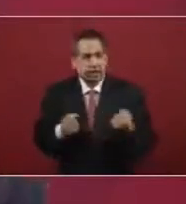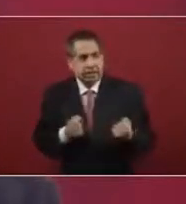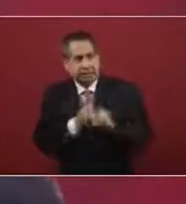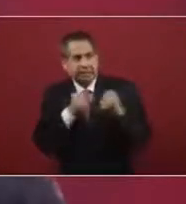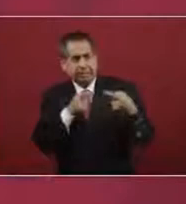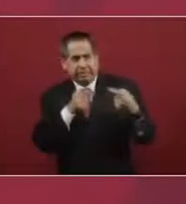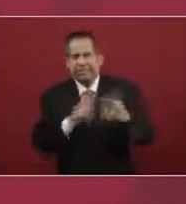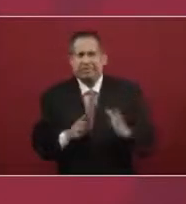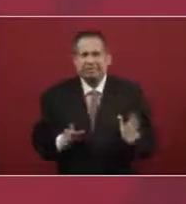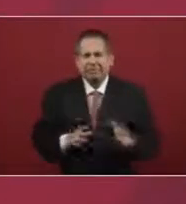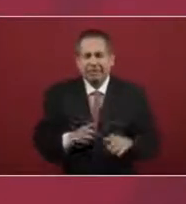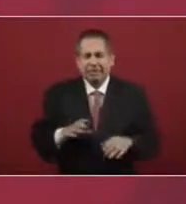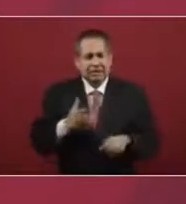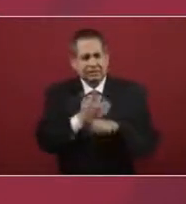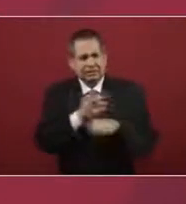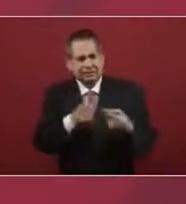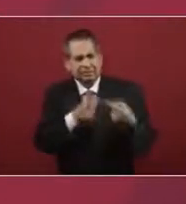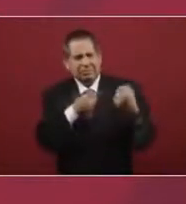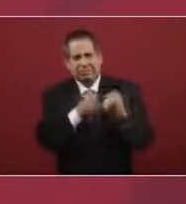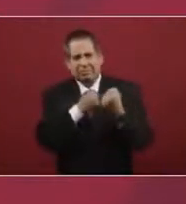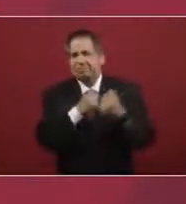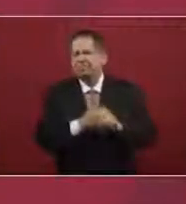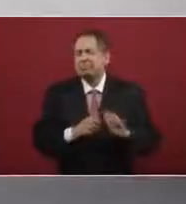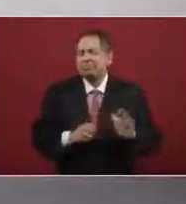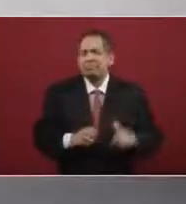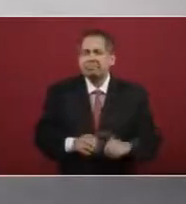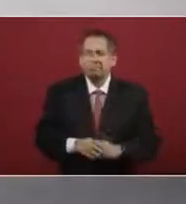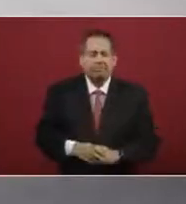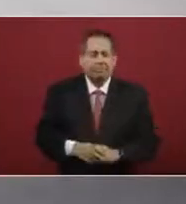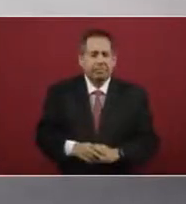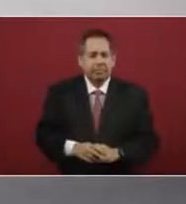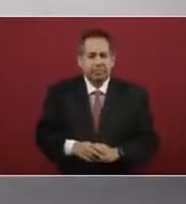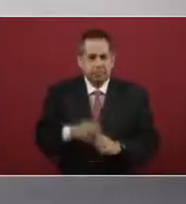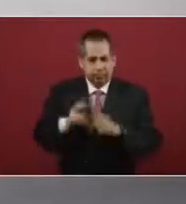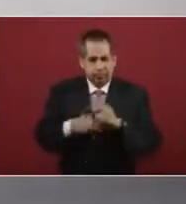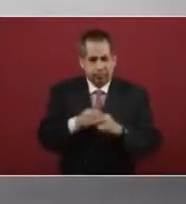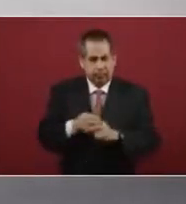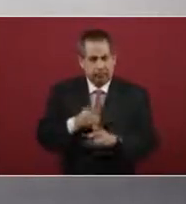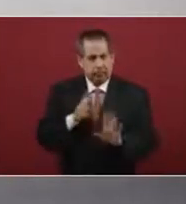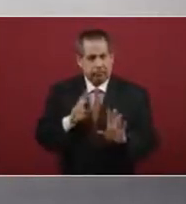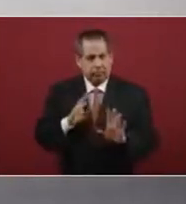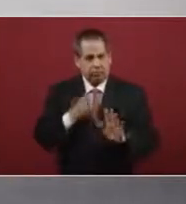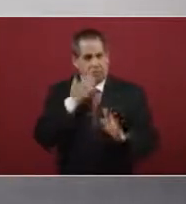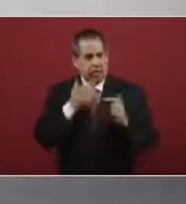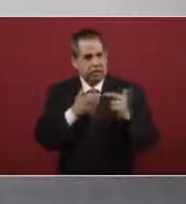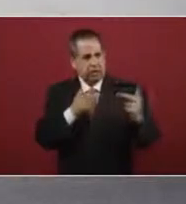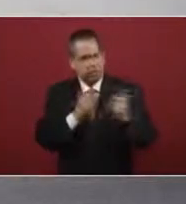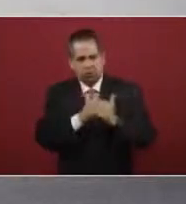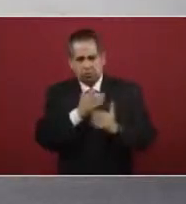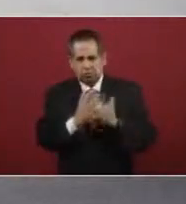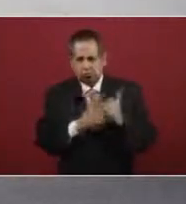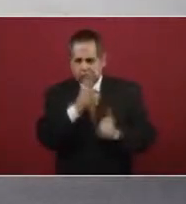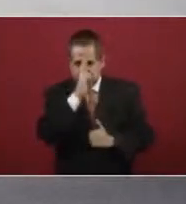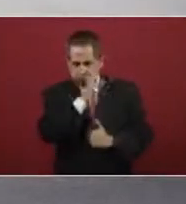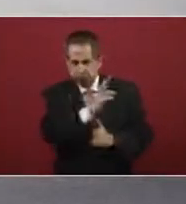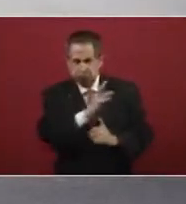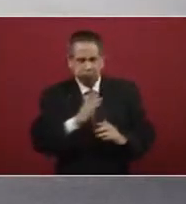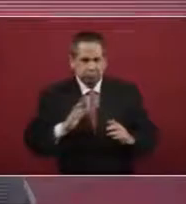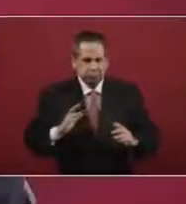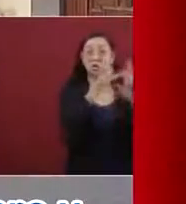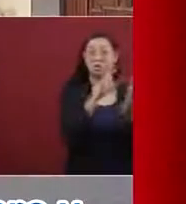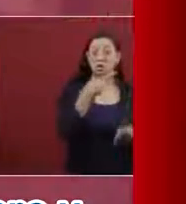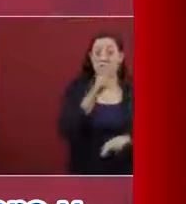el presidente López Obrador respondió así a los tuitazos de crítica a su administración provenientes de la Casa